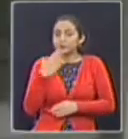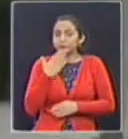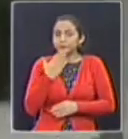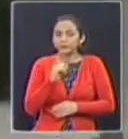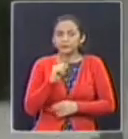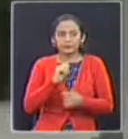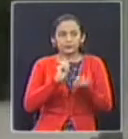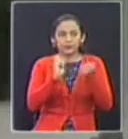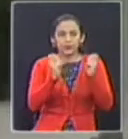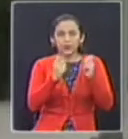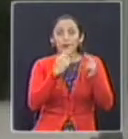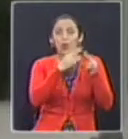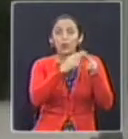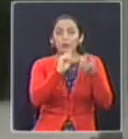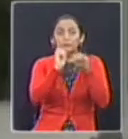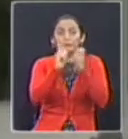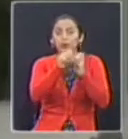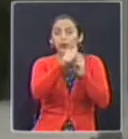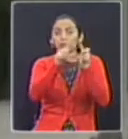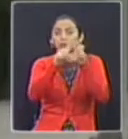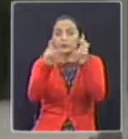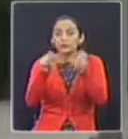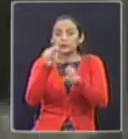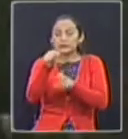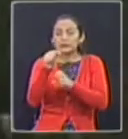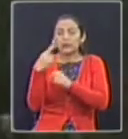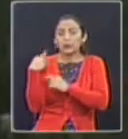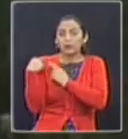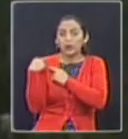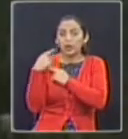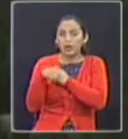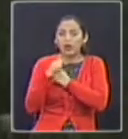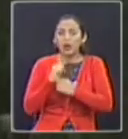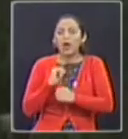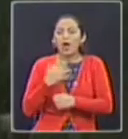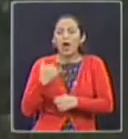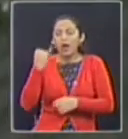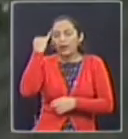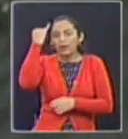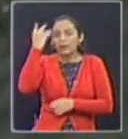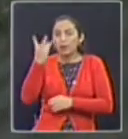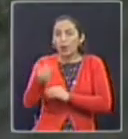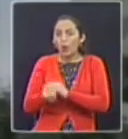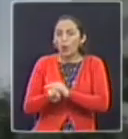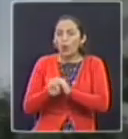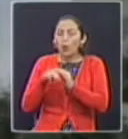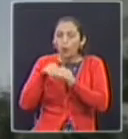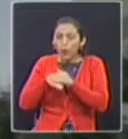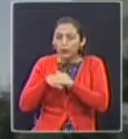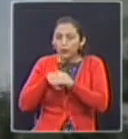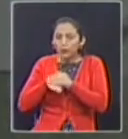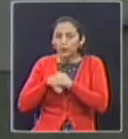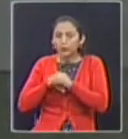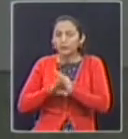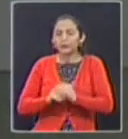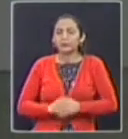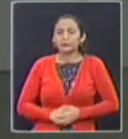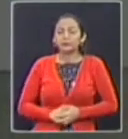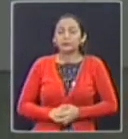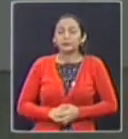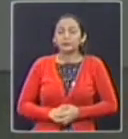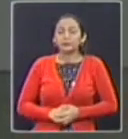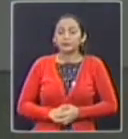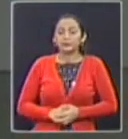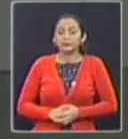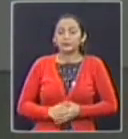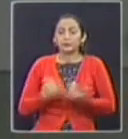de Inmobiliar, entidad encargada de guardar el dinero y bienes inmersos en juicios, que serán consignados por Topic. De manera textual